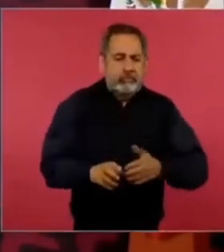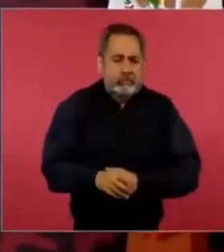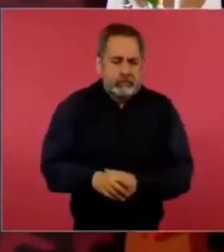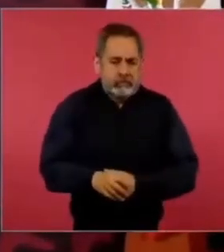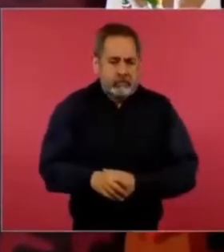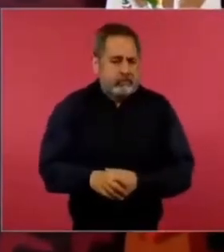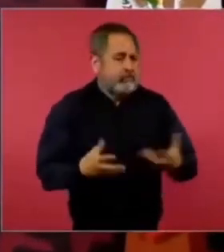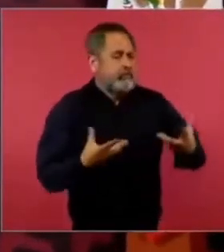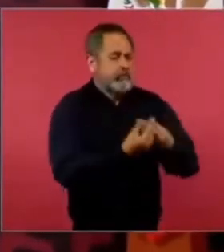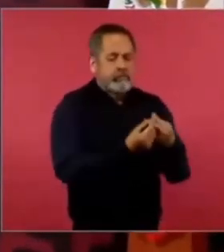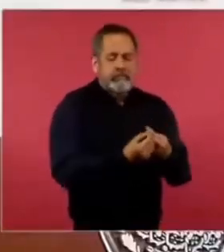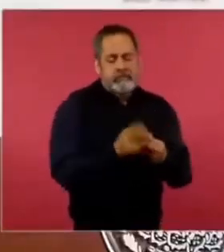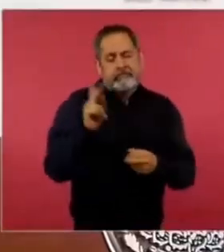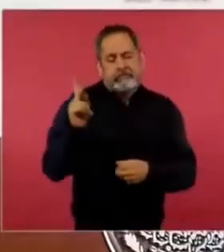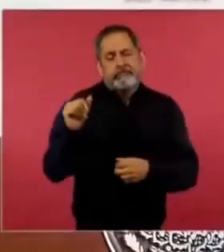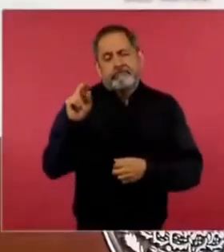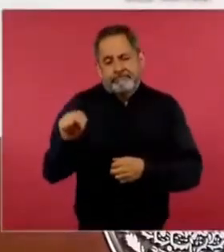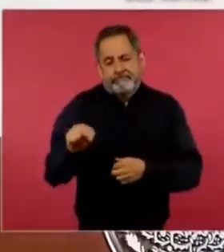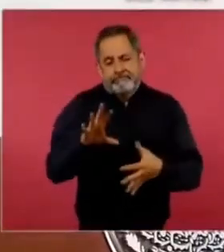filopanista.